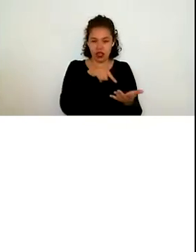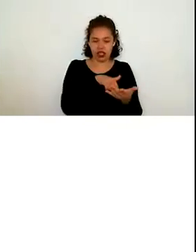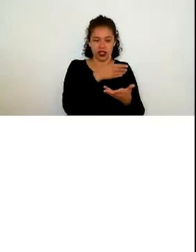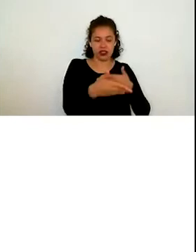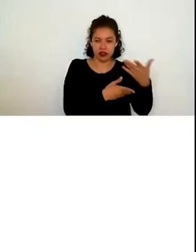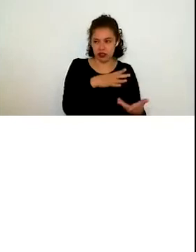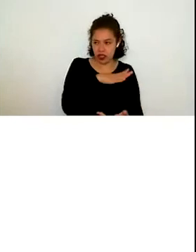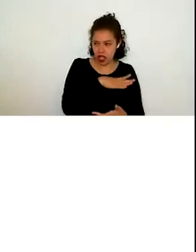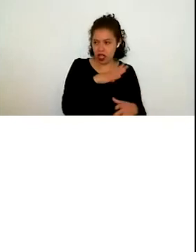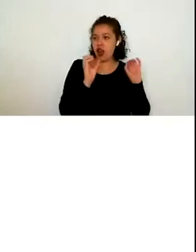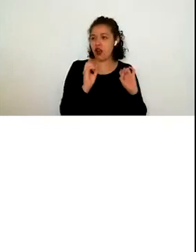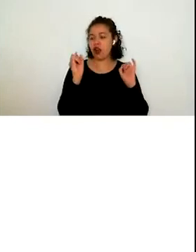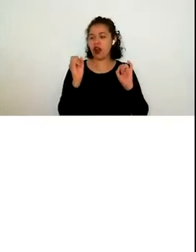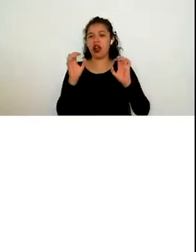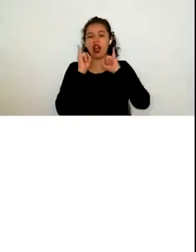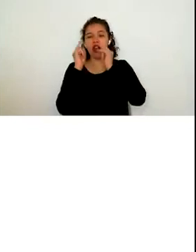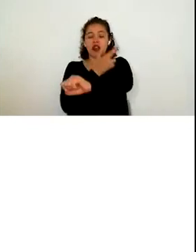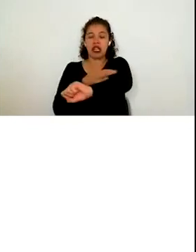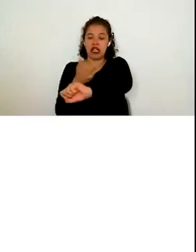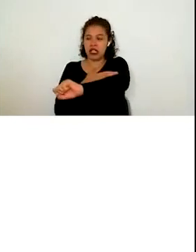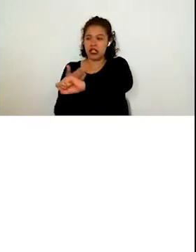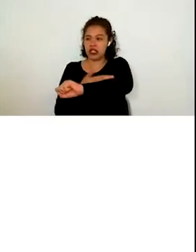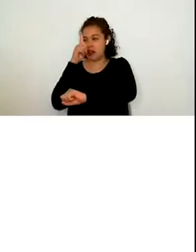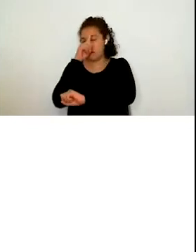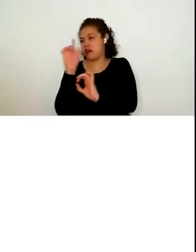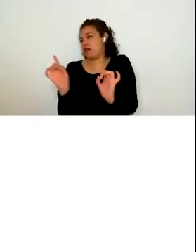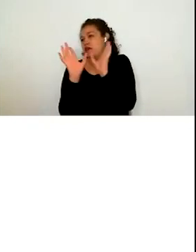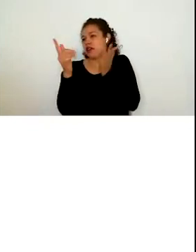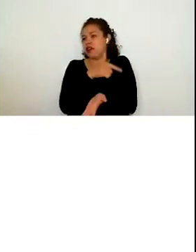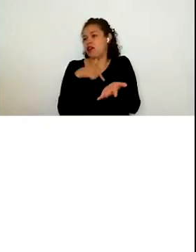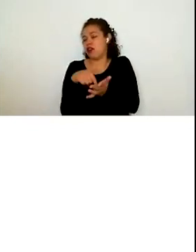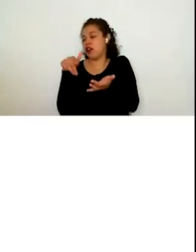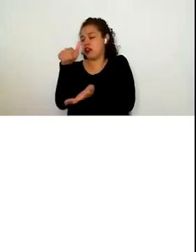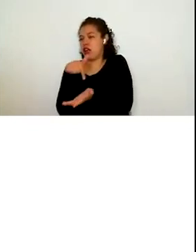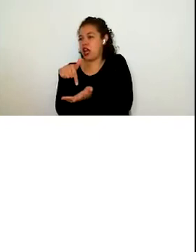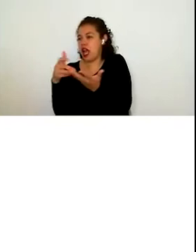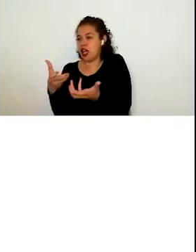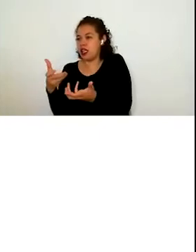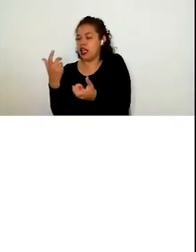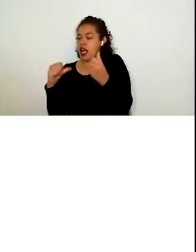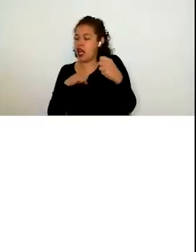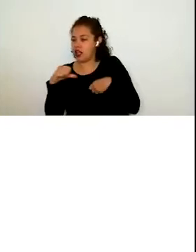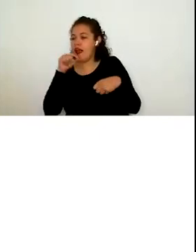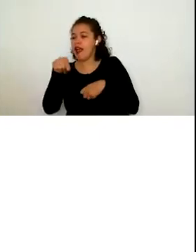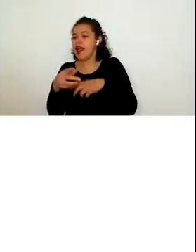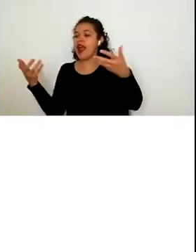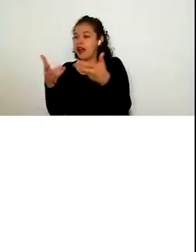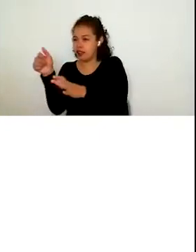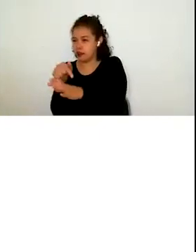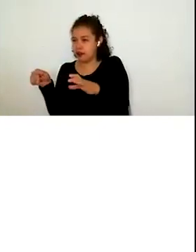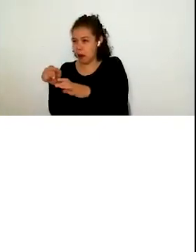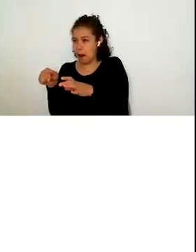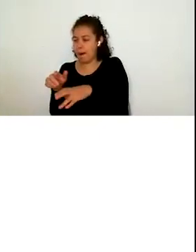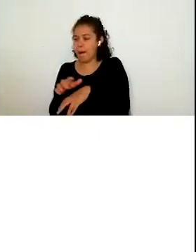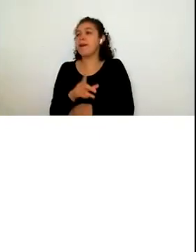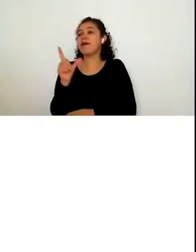bien que la Junta lo tenga registrado como que en algún domicilio están ejerciendo ciertas actividades, y al momento